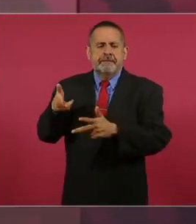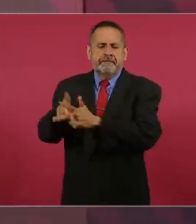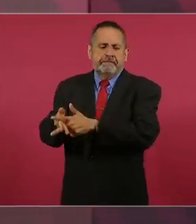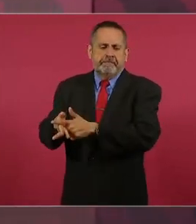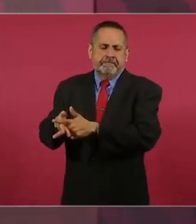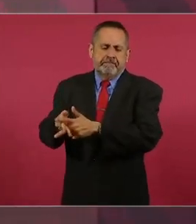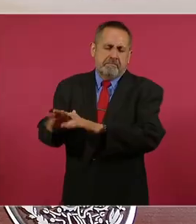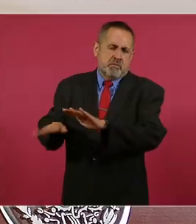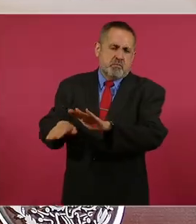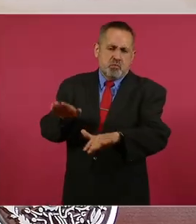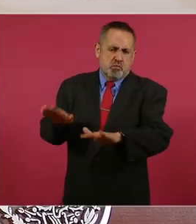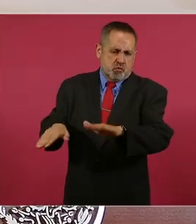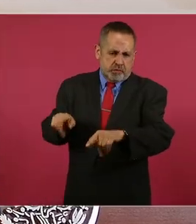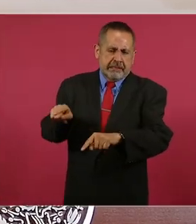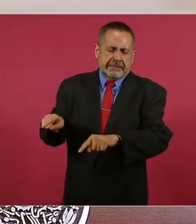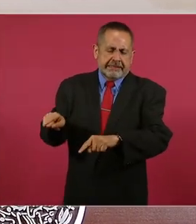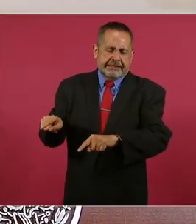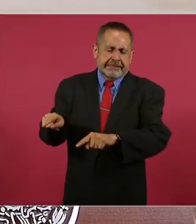guerrilleros,